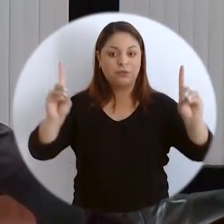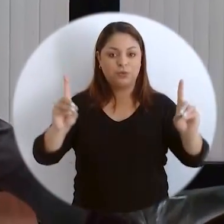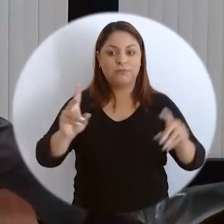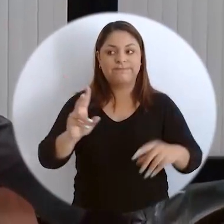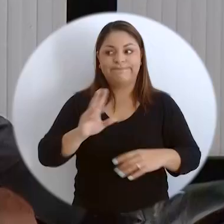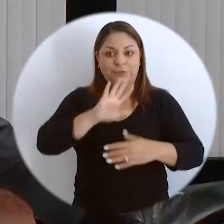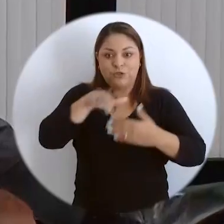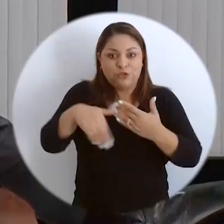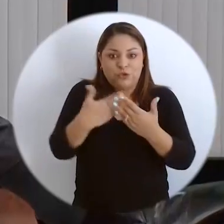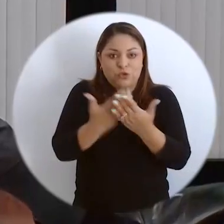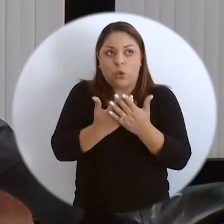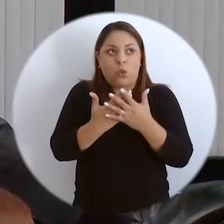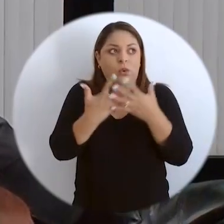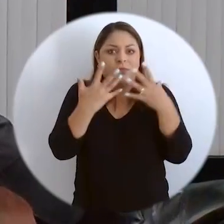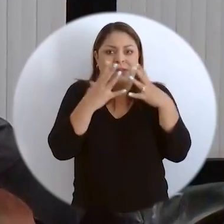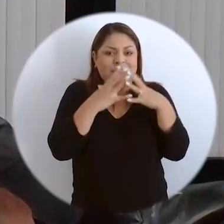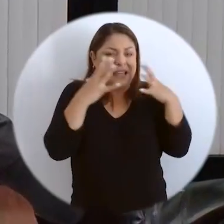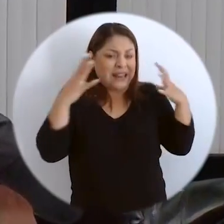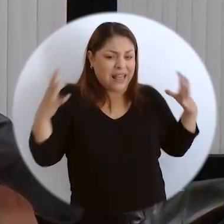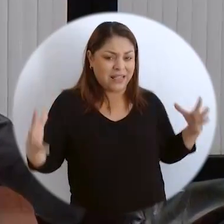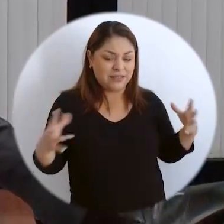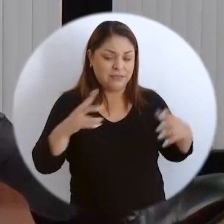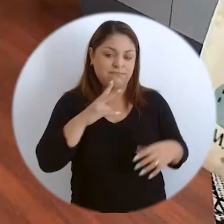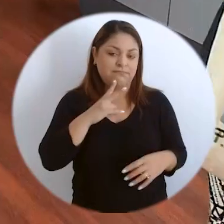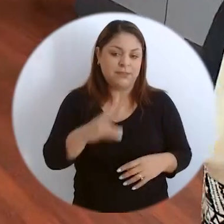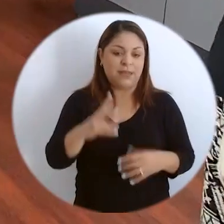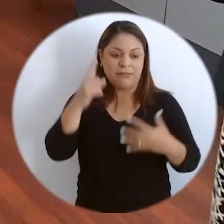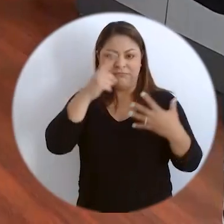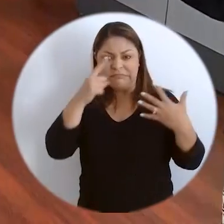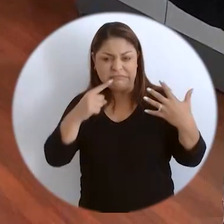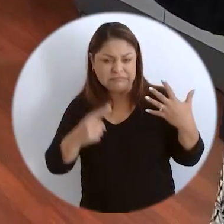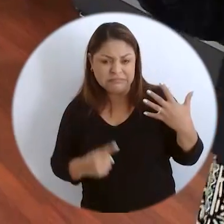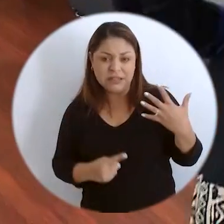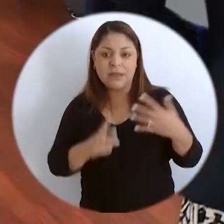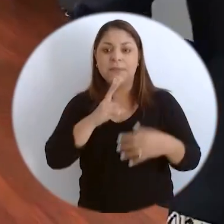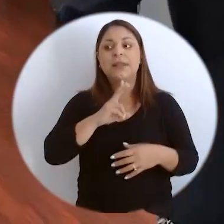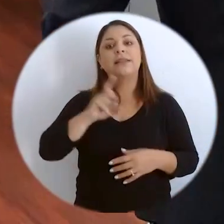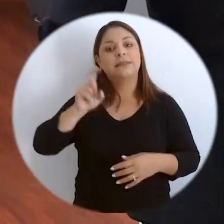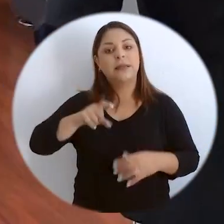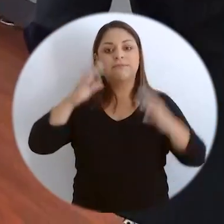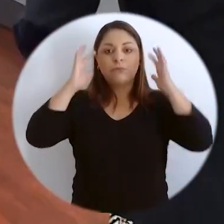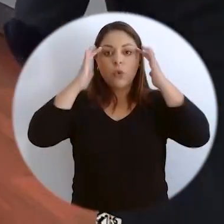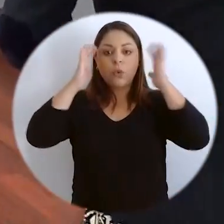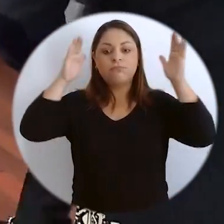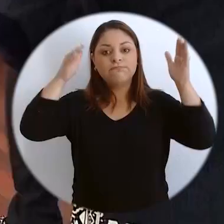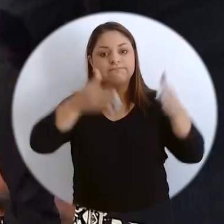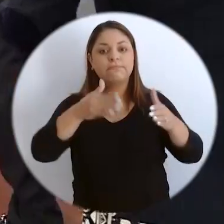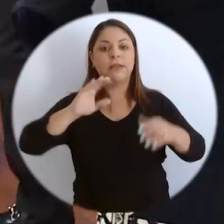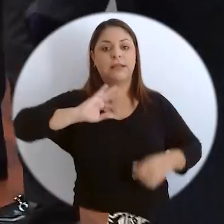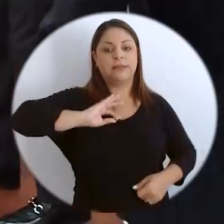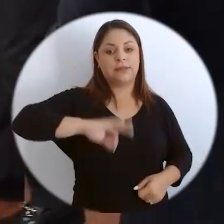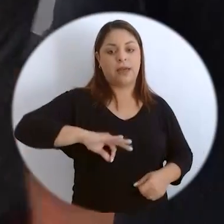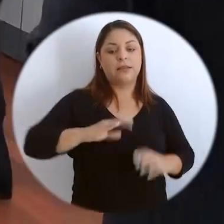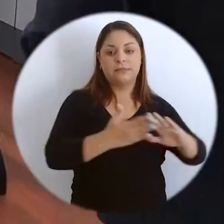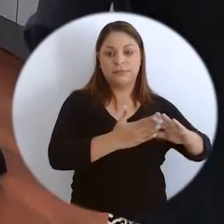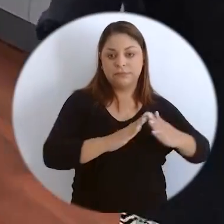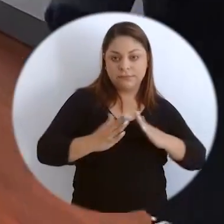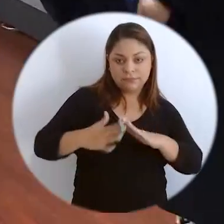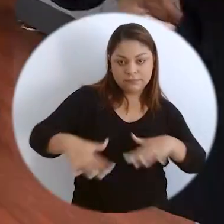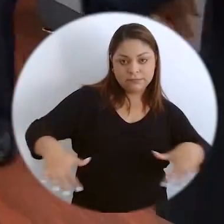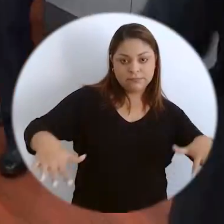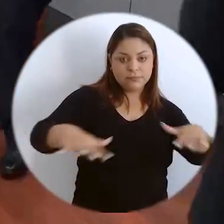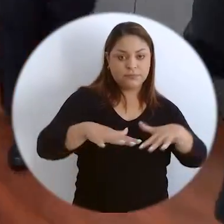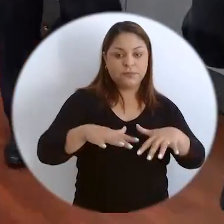su inmensidad, ¿verdad? Que lo que debe procurar es el bienestar de la sociedad. Y lo que vemos, tal y como lo